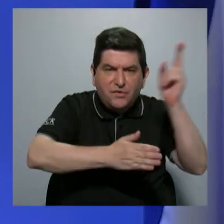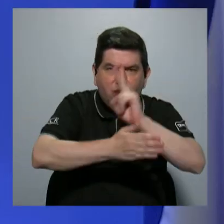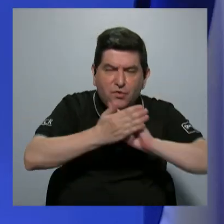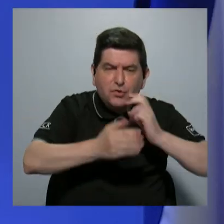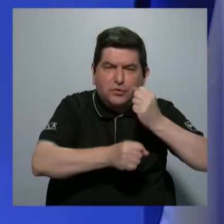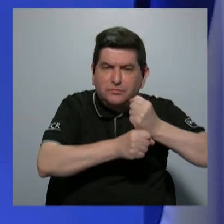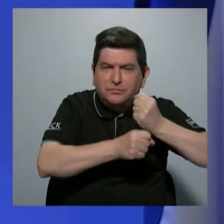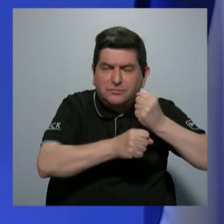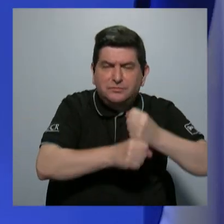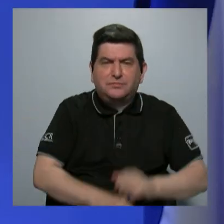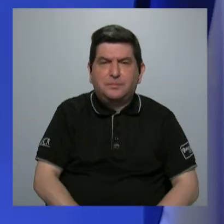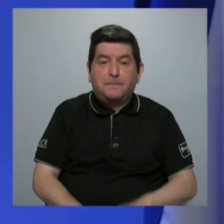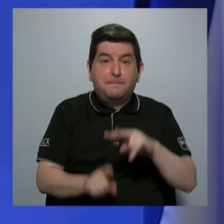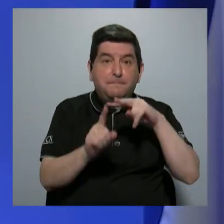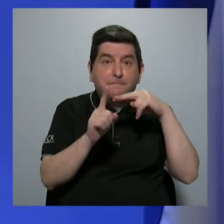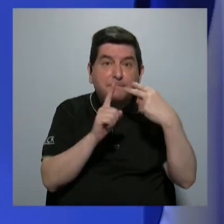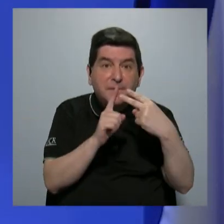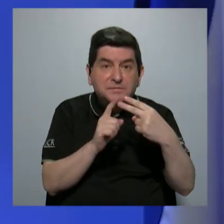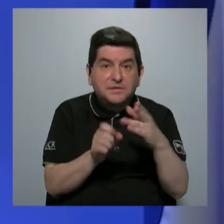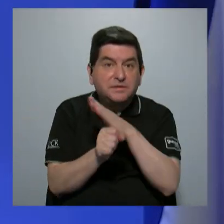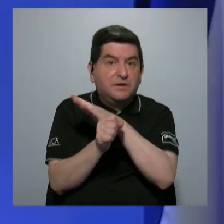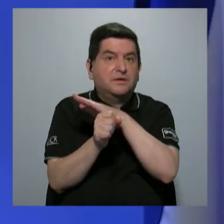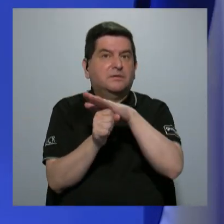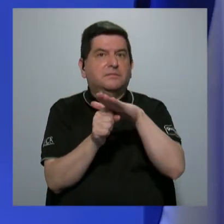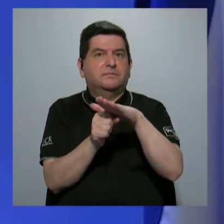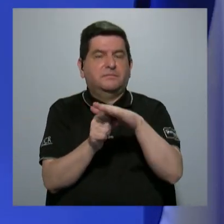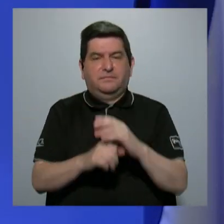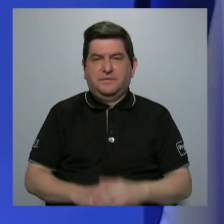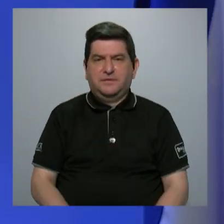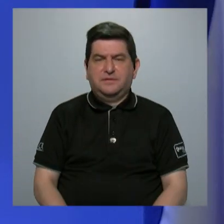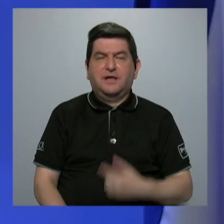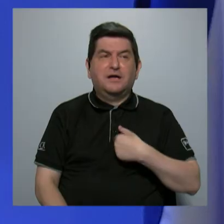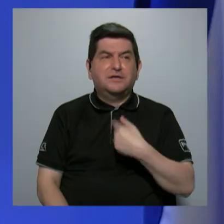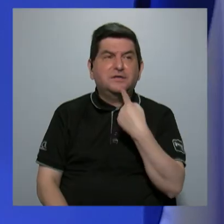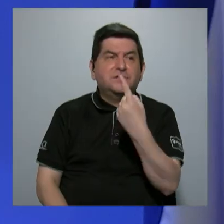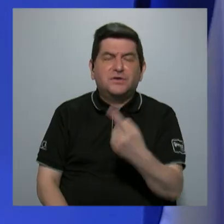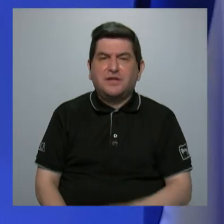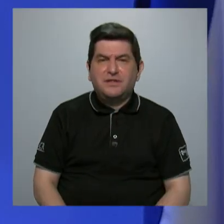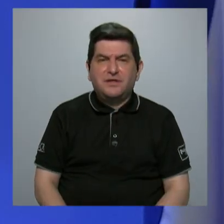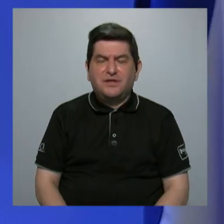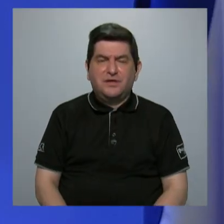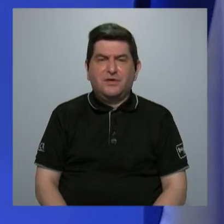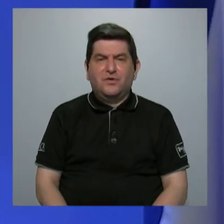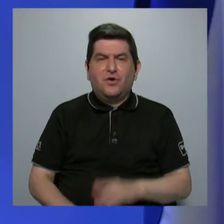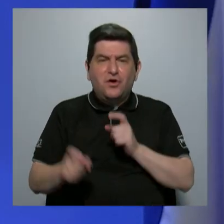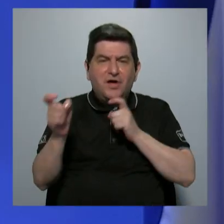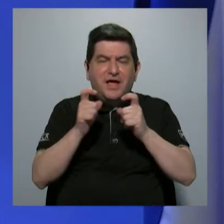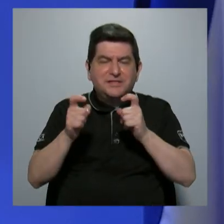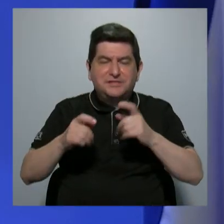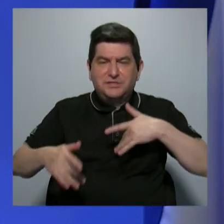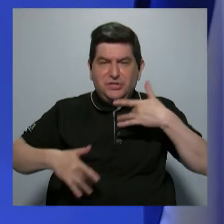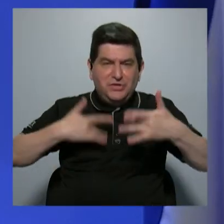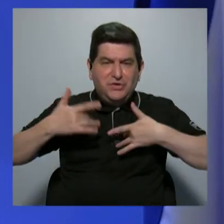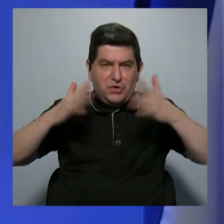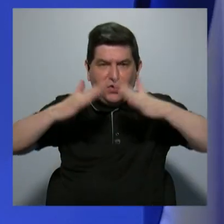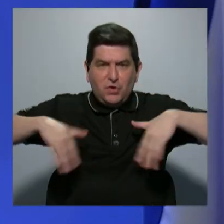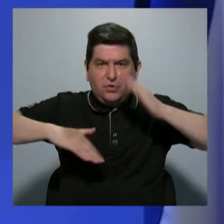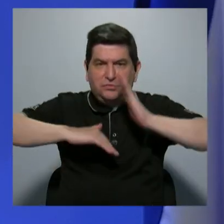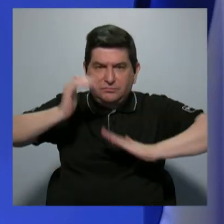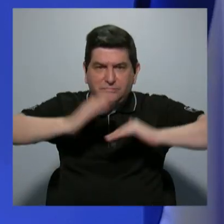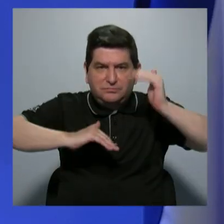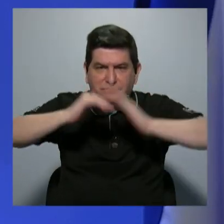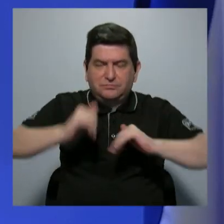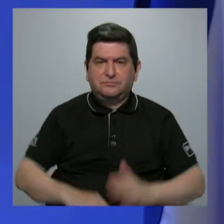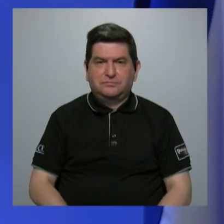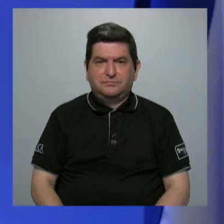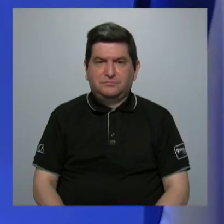universidad con una perspectiva integral. Yo le llamo una gestión sensible del espacio construido. ¿Por qué? Porque